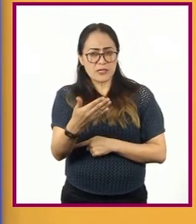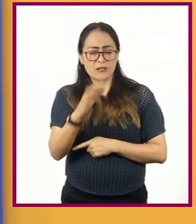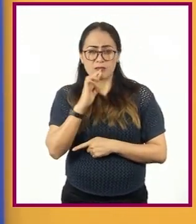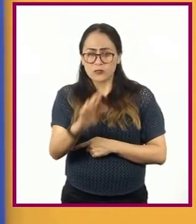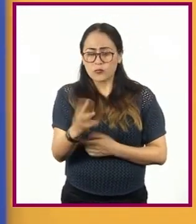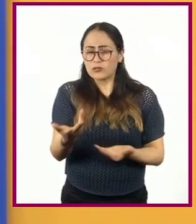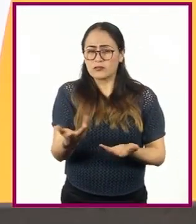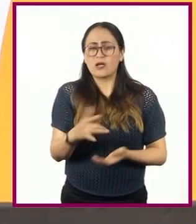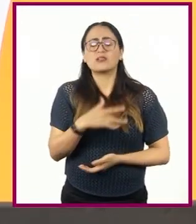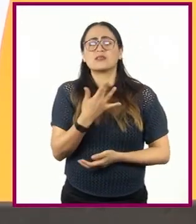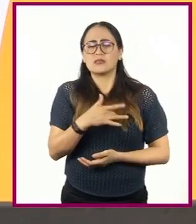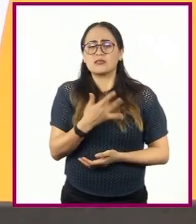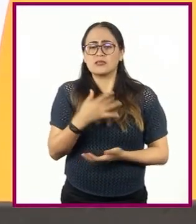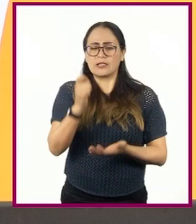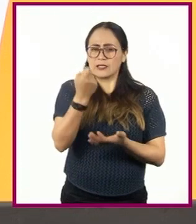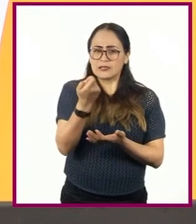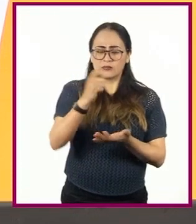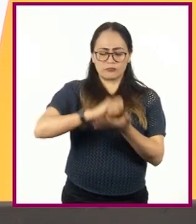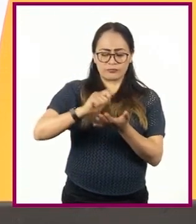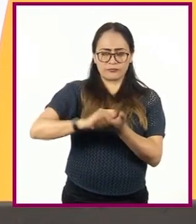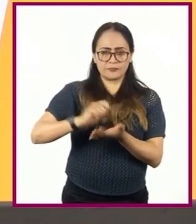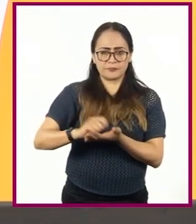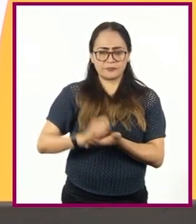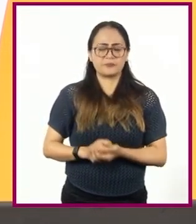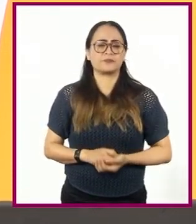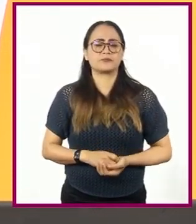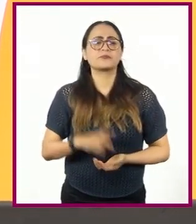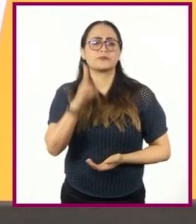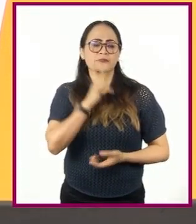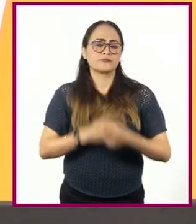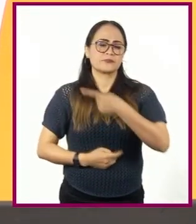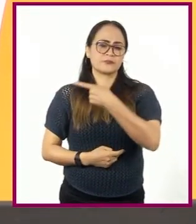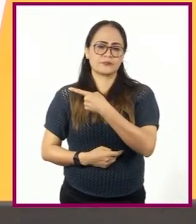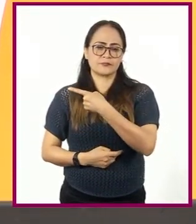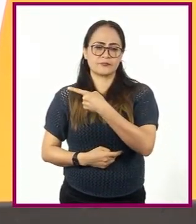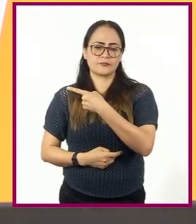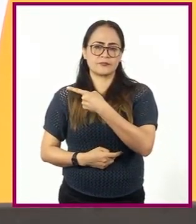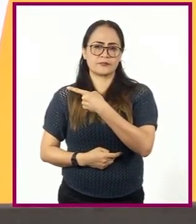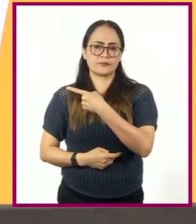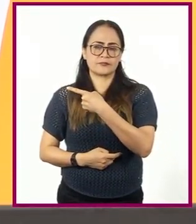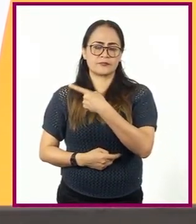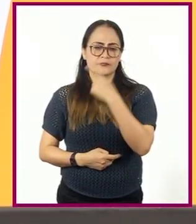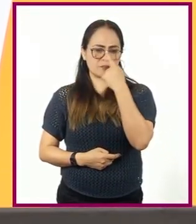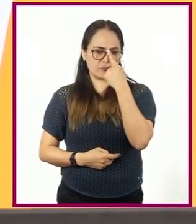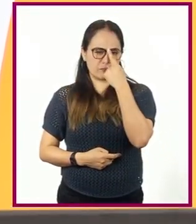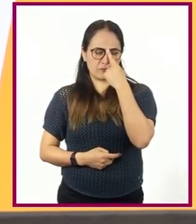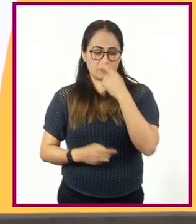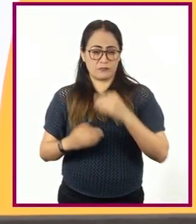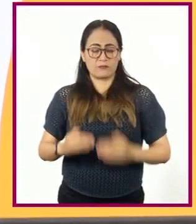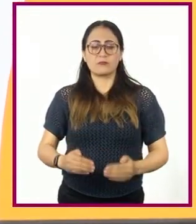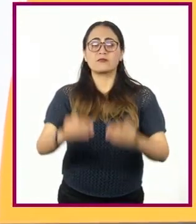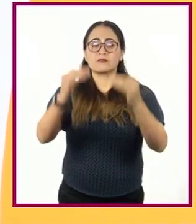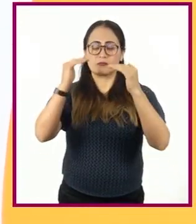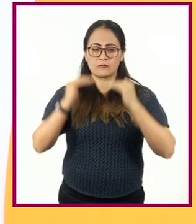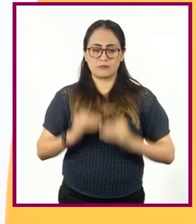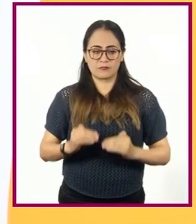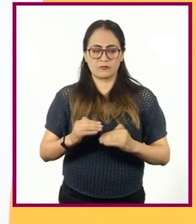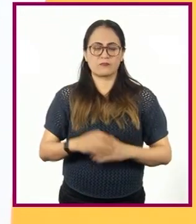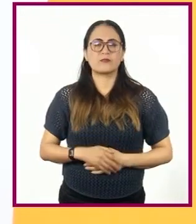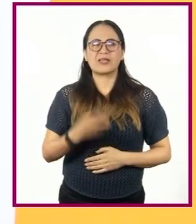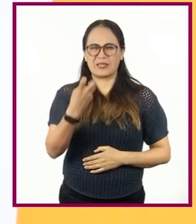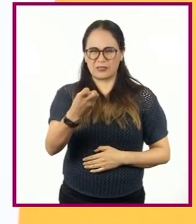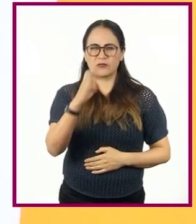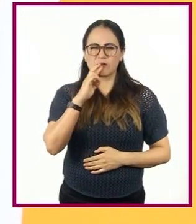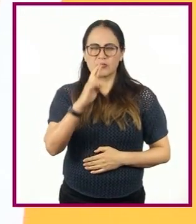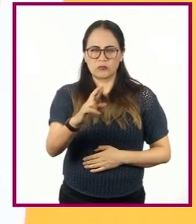sus argumentos. Analicemos la oración. 20 más 30 negativo por 50.